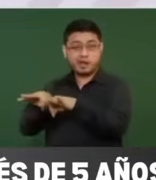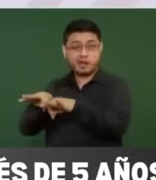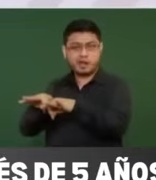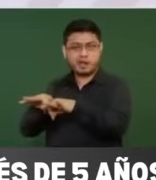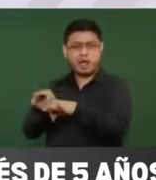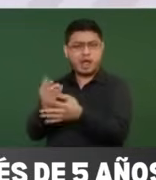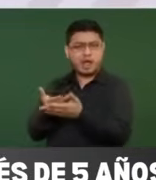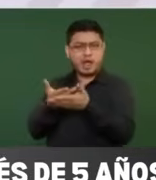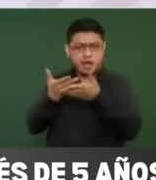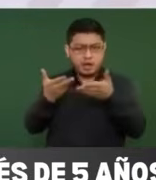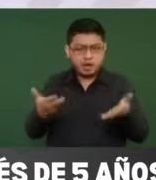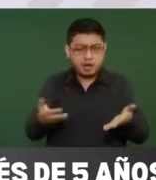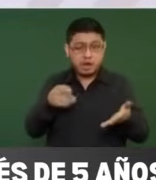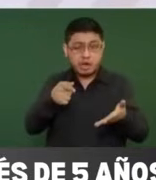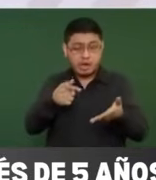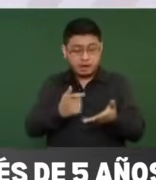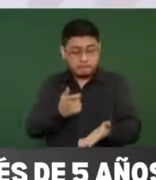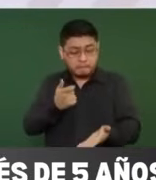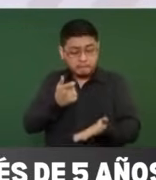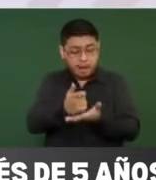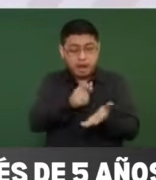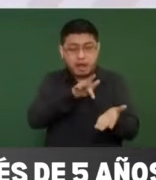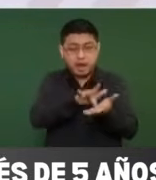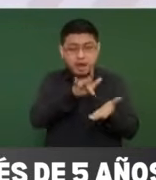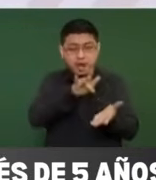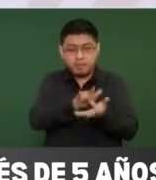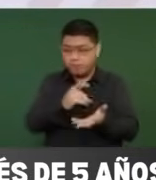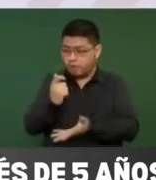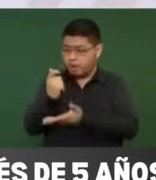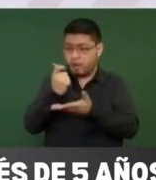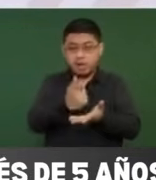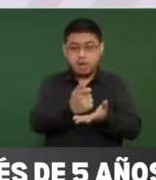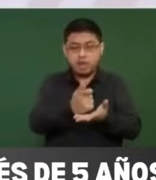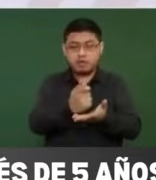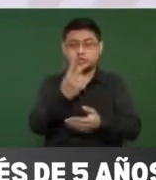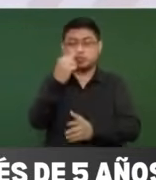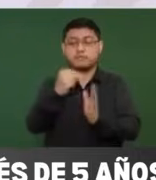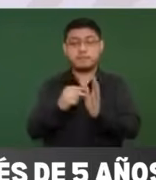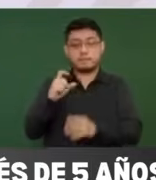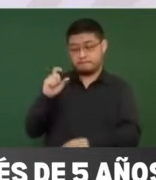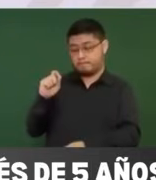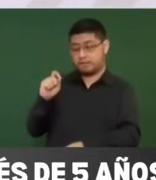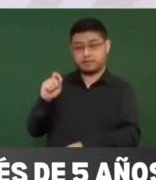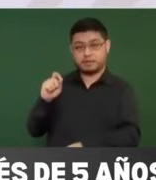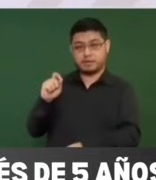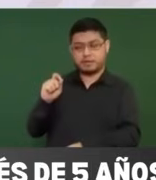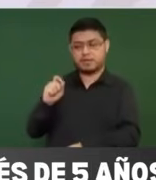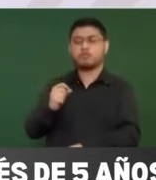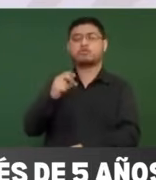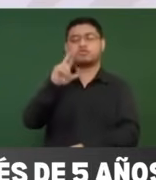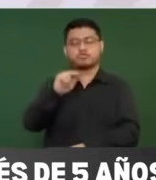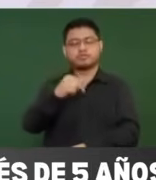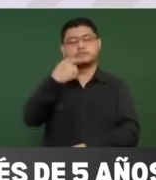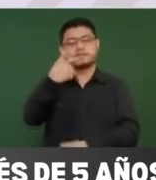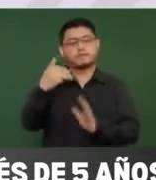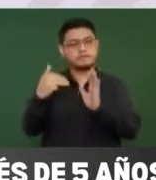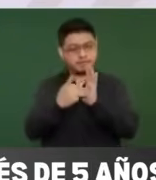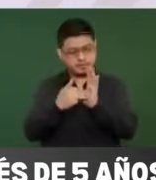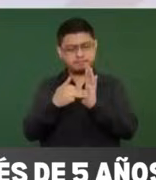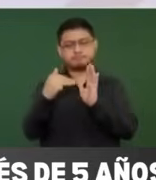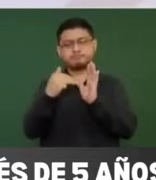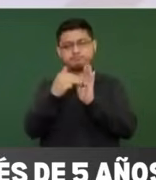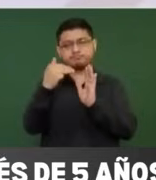de utilidades en 2020 fue de 87 mil millones de pesos,